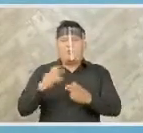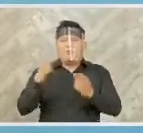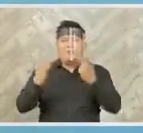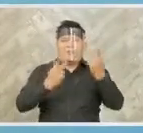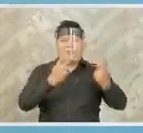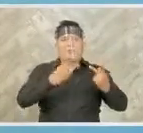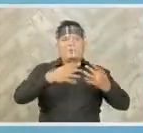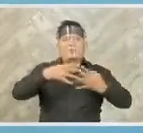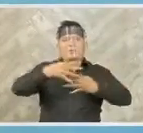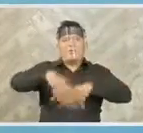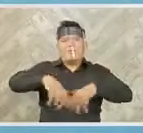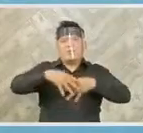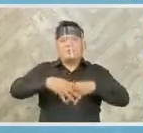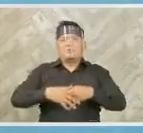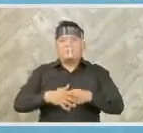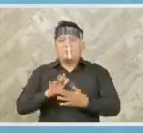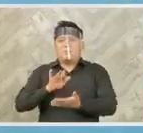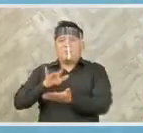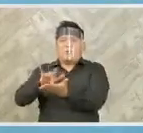los sitios de alta